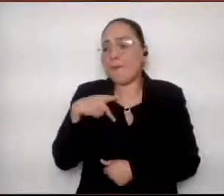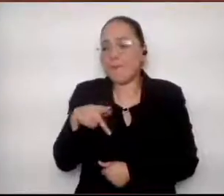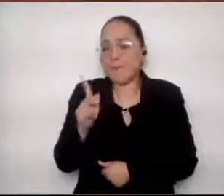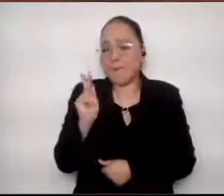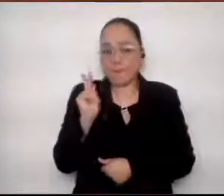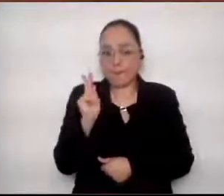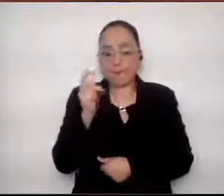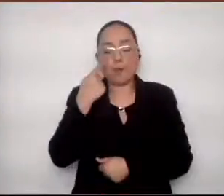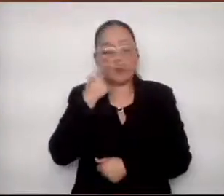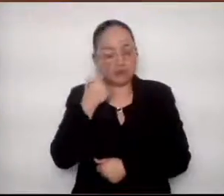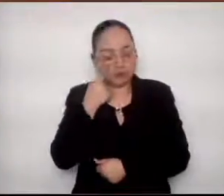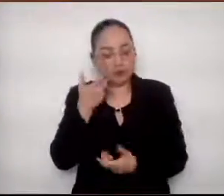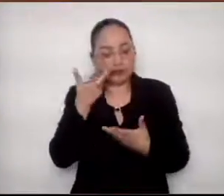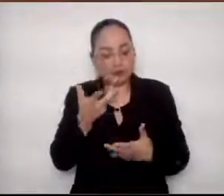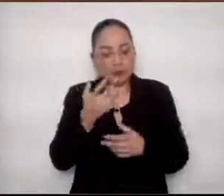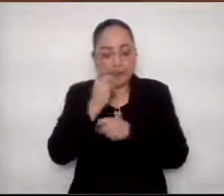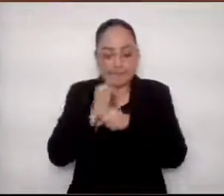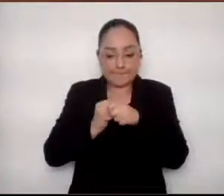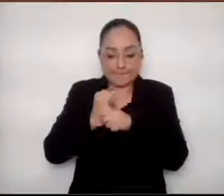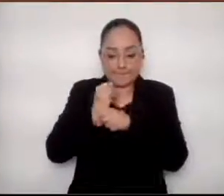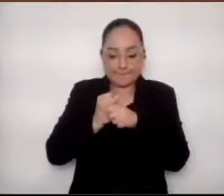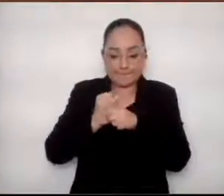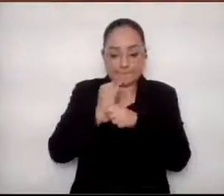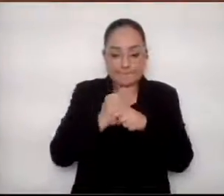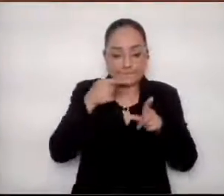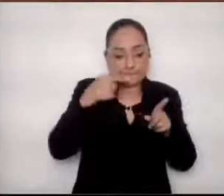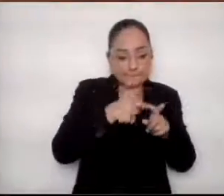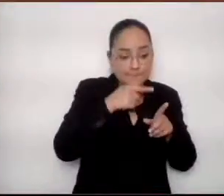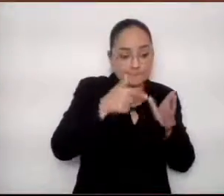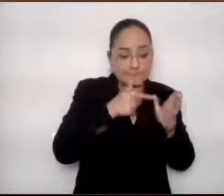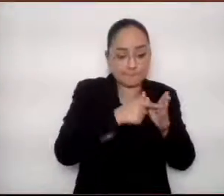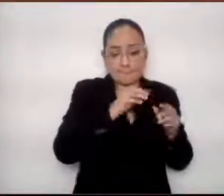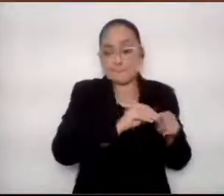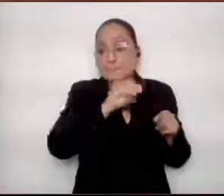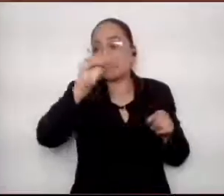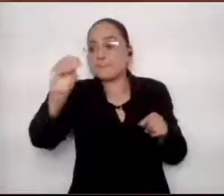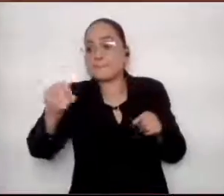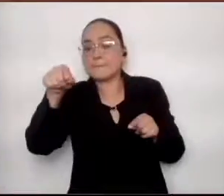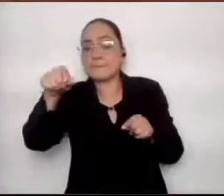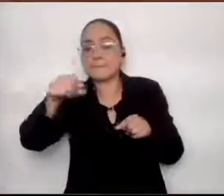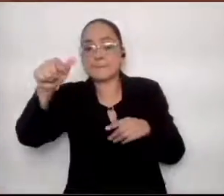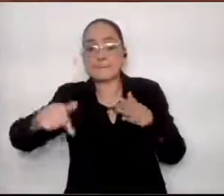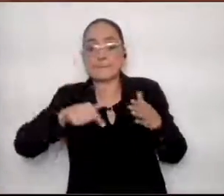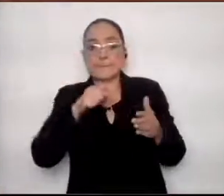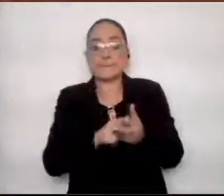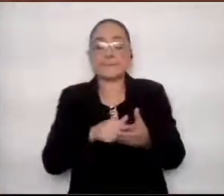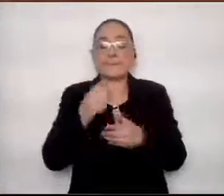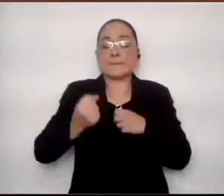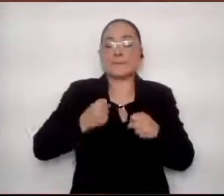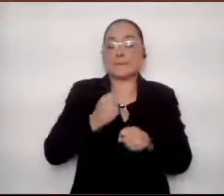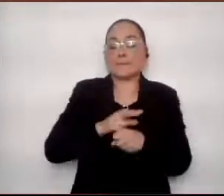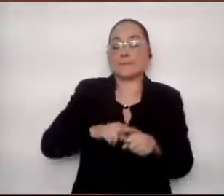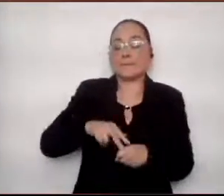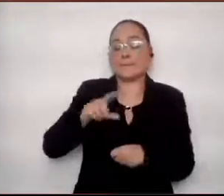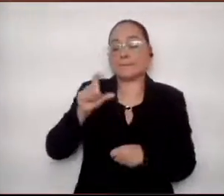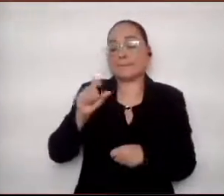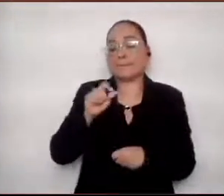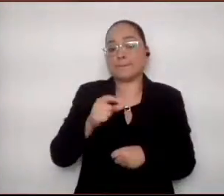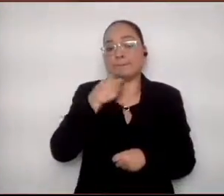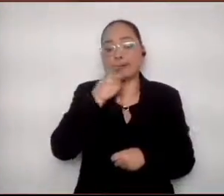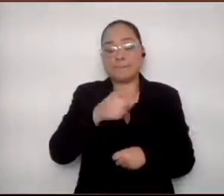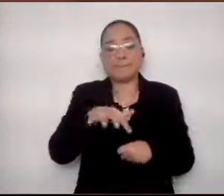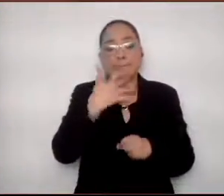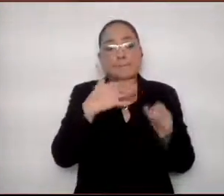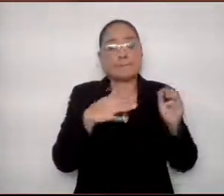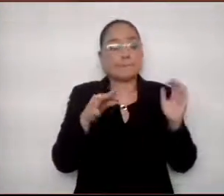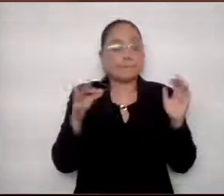la encuesta Origen-Destino del 2020 señala que 15.57 millones de